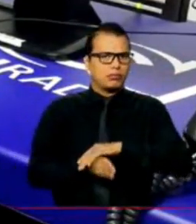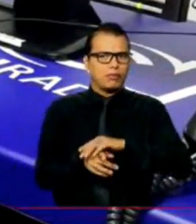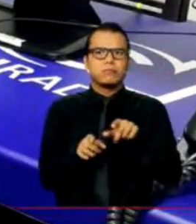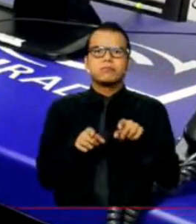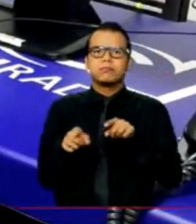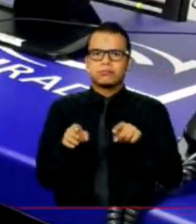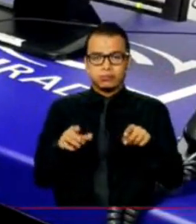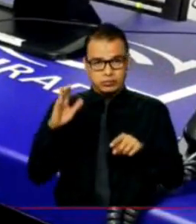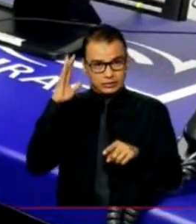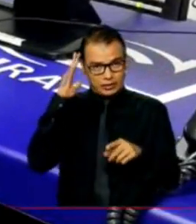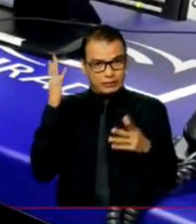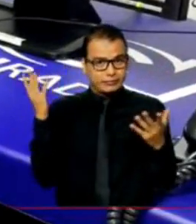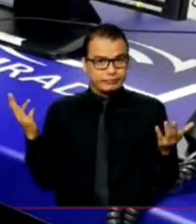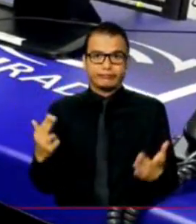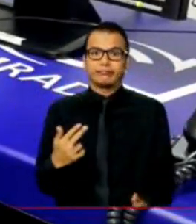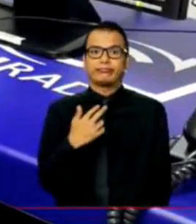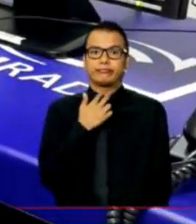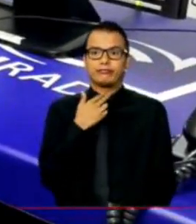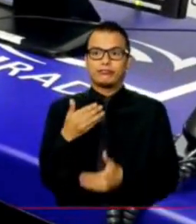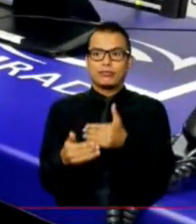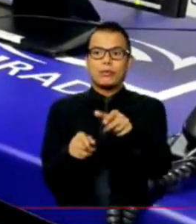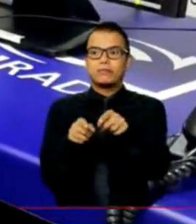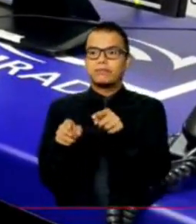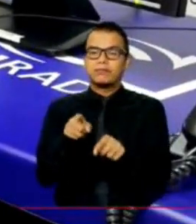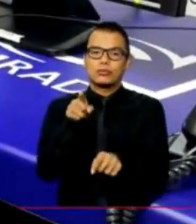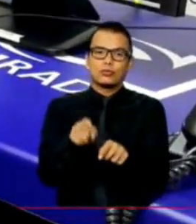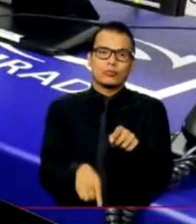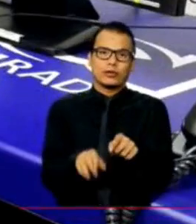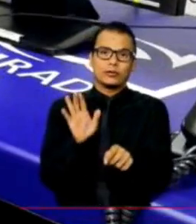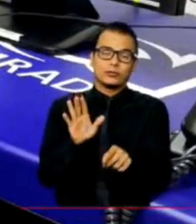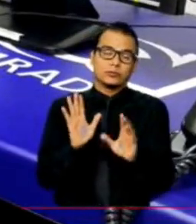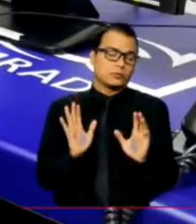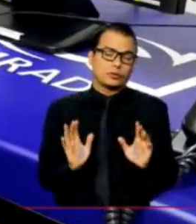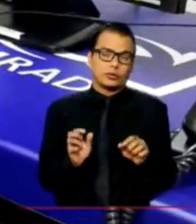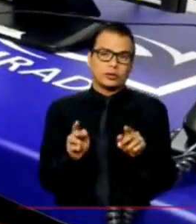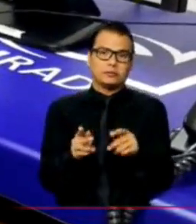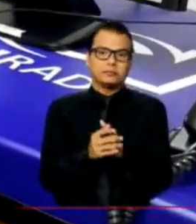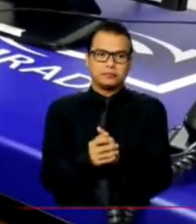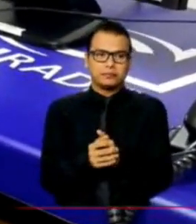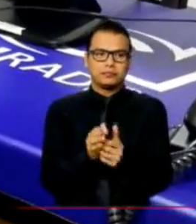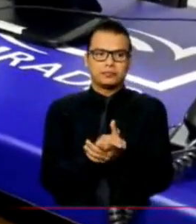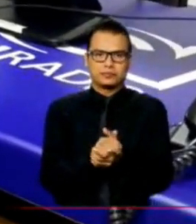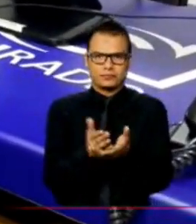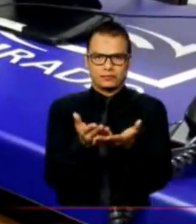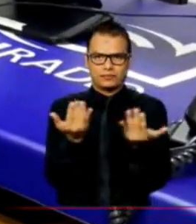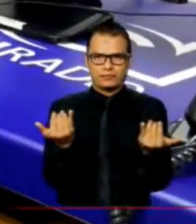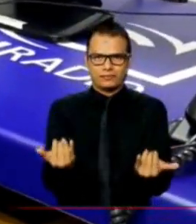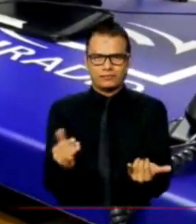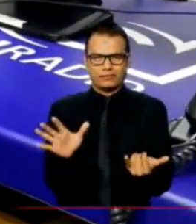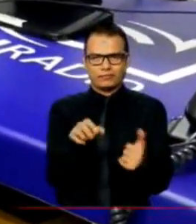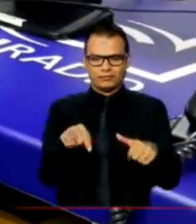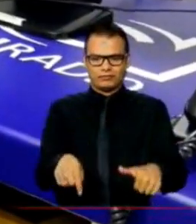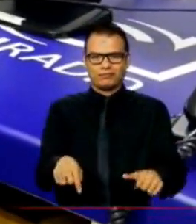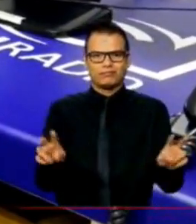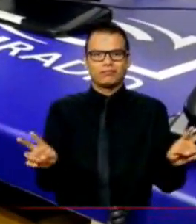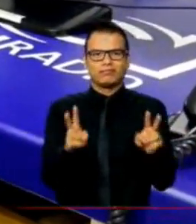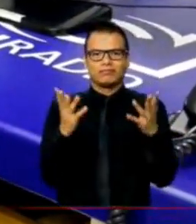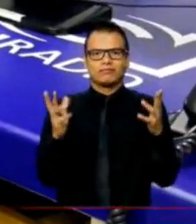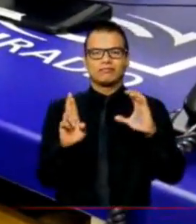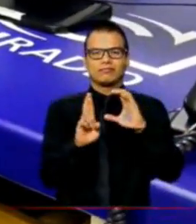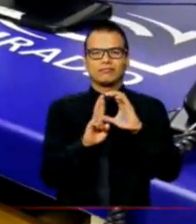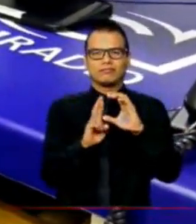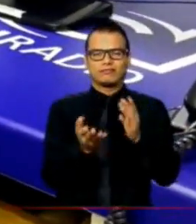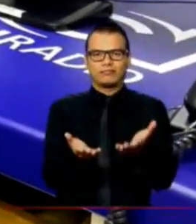suspendidas o que ni siquiera se han iniciado de acuerdo a sus denuncias saludo identes de telepacífico noticias desde la